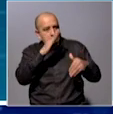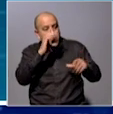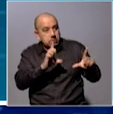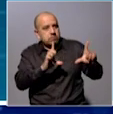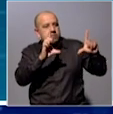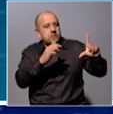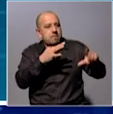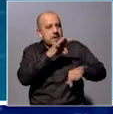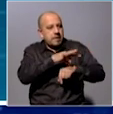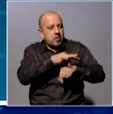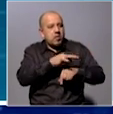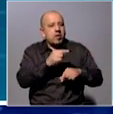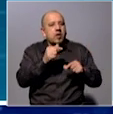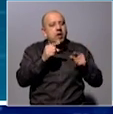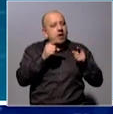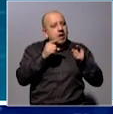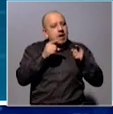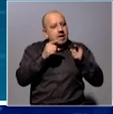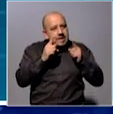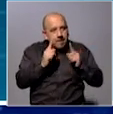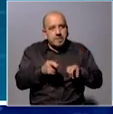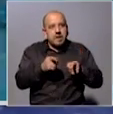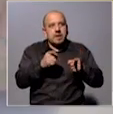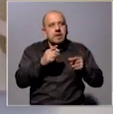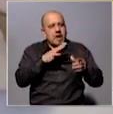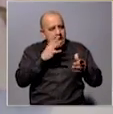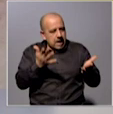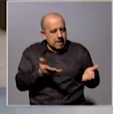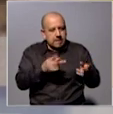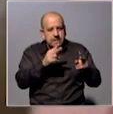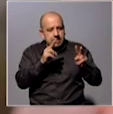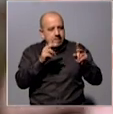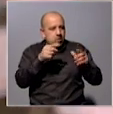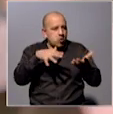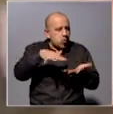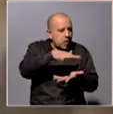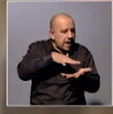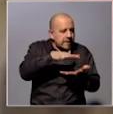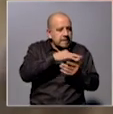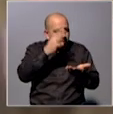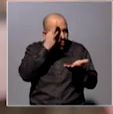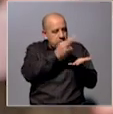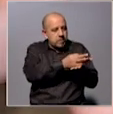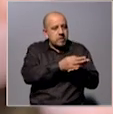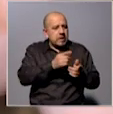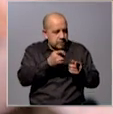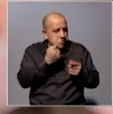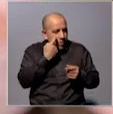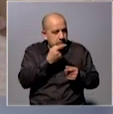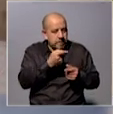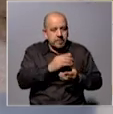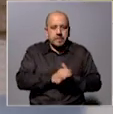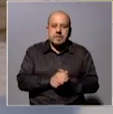Me consta que el programa también ha recorrido poblaciones más pequeñas. ¿Eso se aprecia?